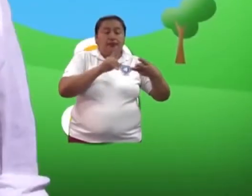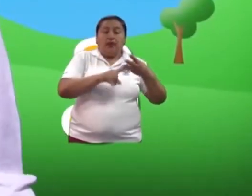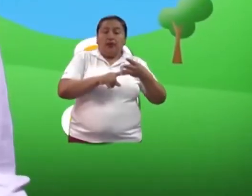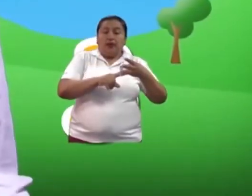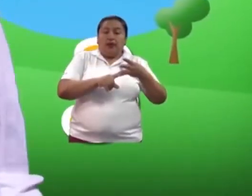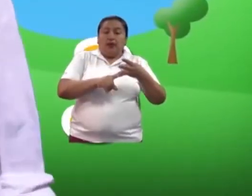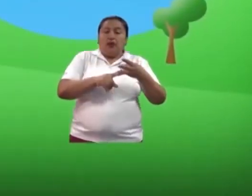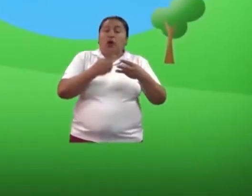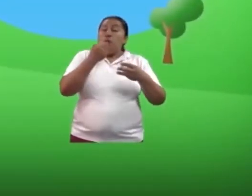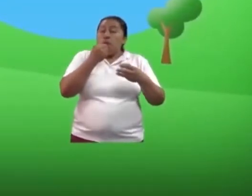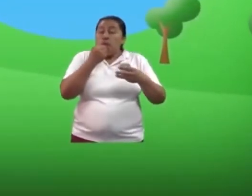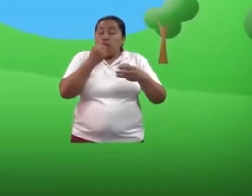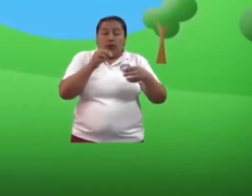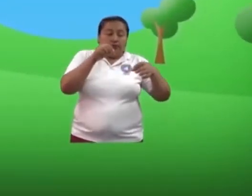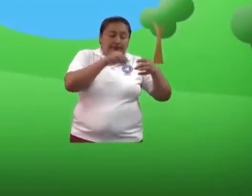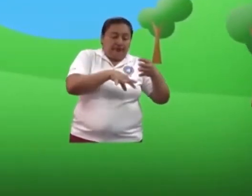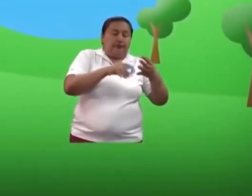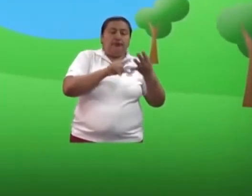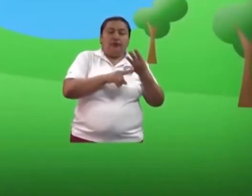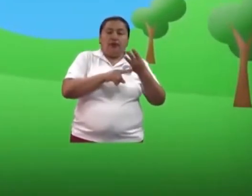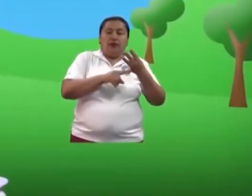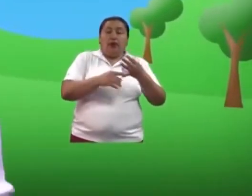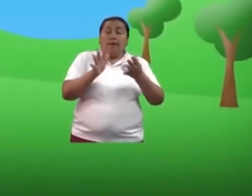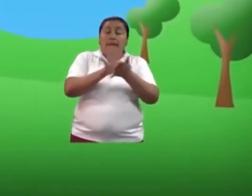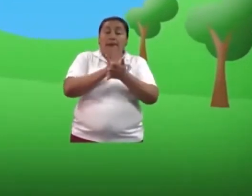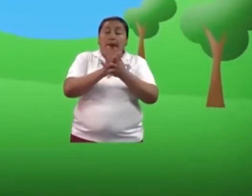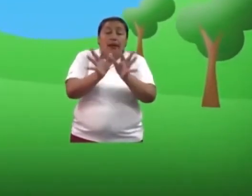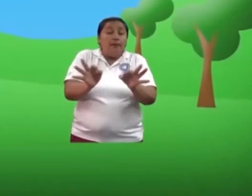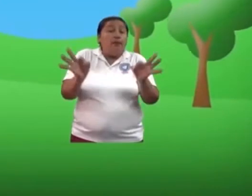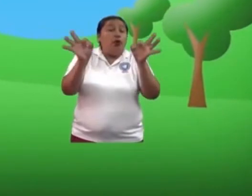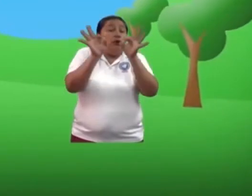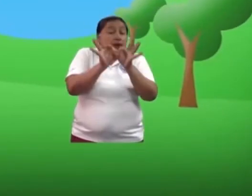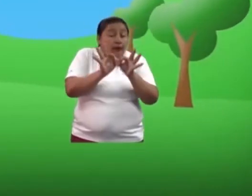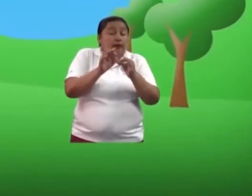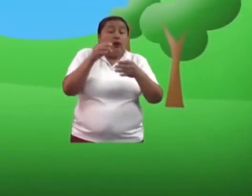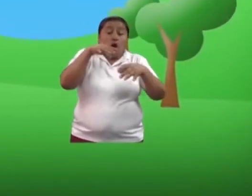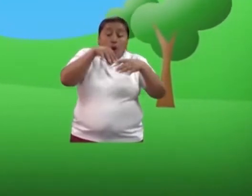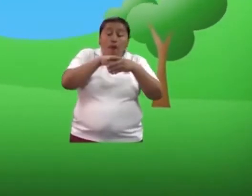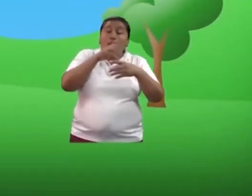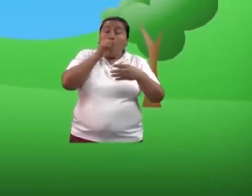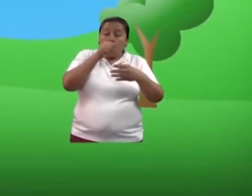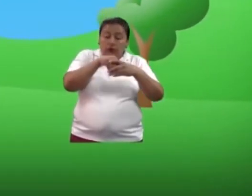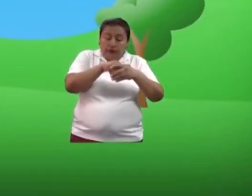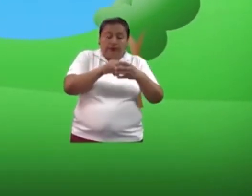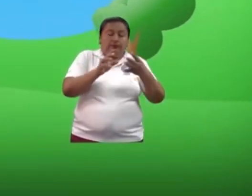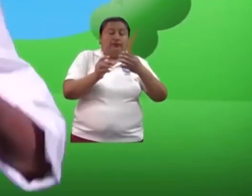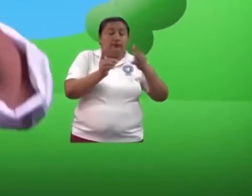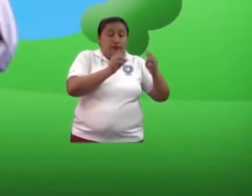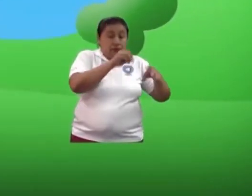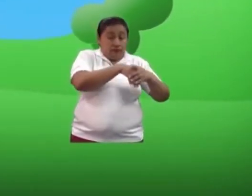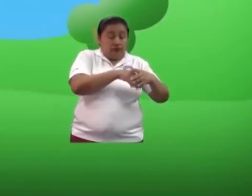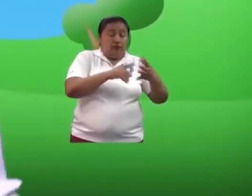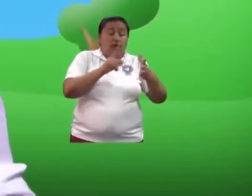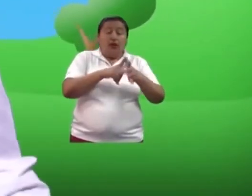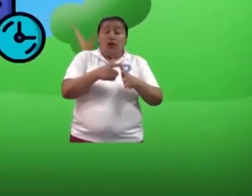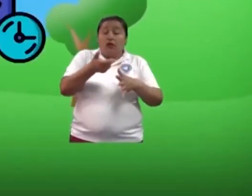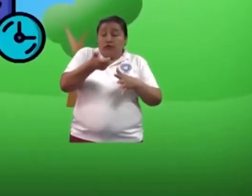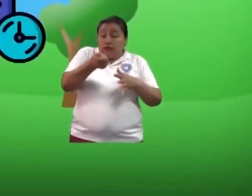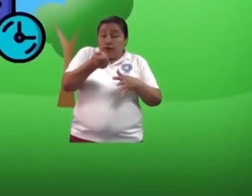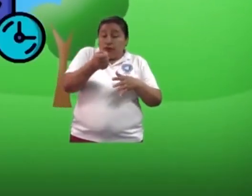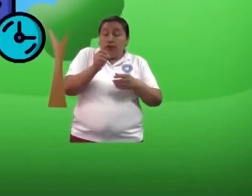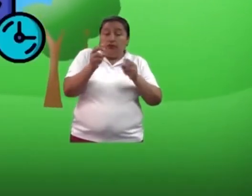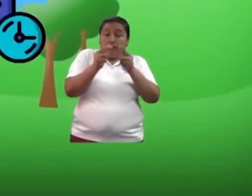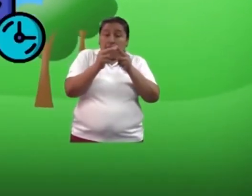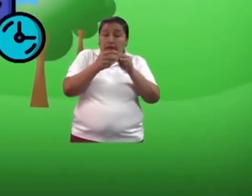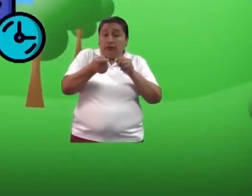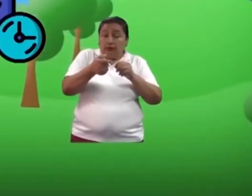enlatados. 3. Un silbato. 4. Documentos importantes guardados en plástico. 5. Un